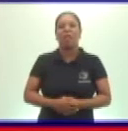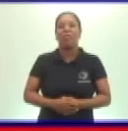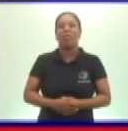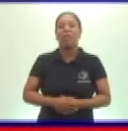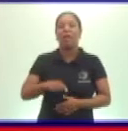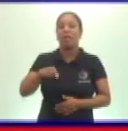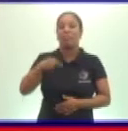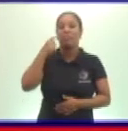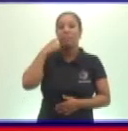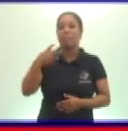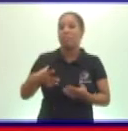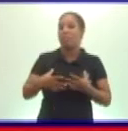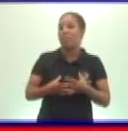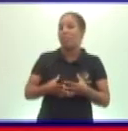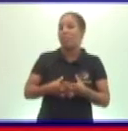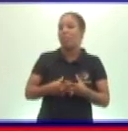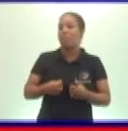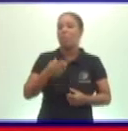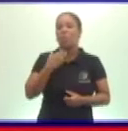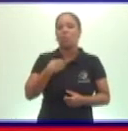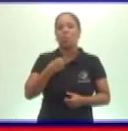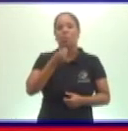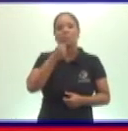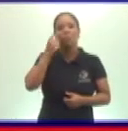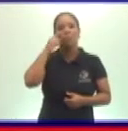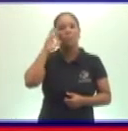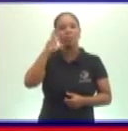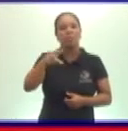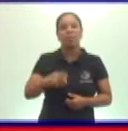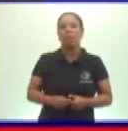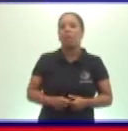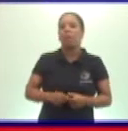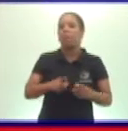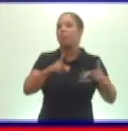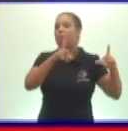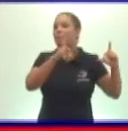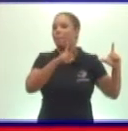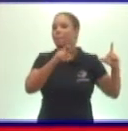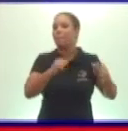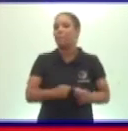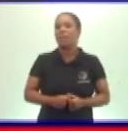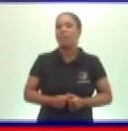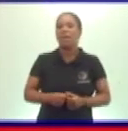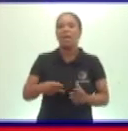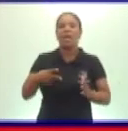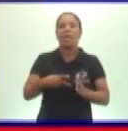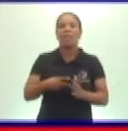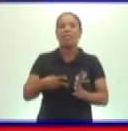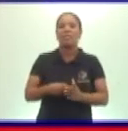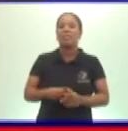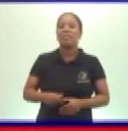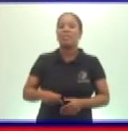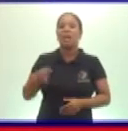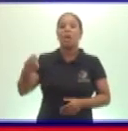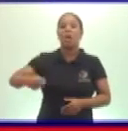como usted puede estar observando en pantalla, la relación entre el juicio que cuestiona,